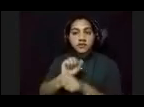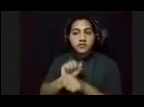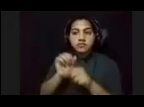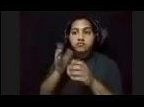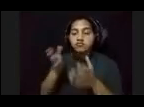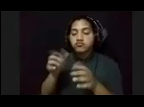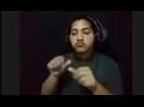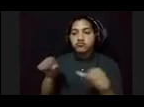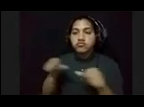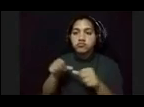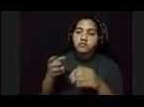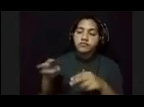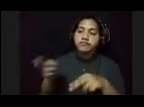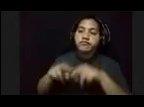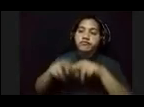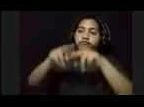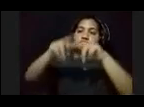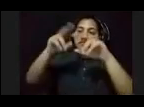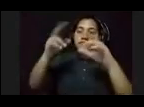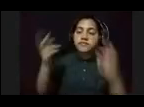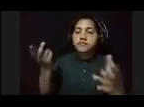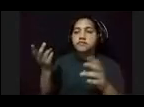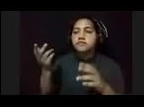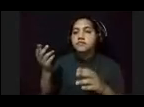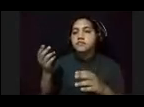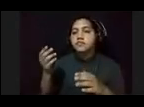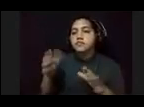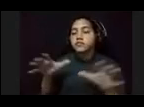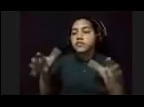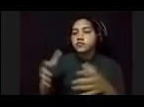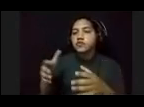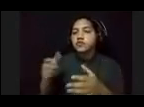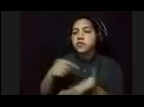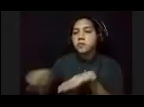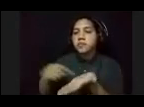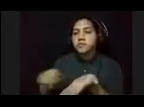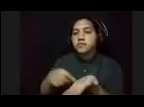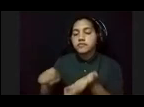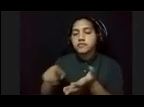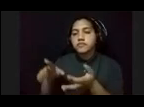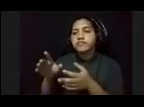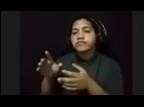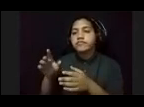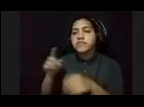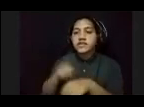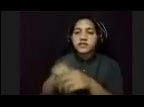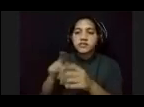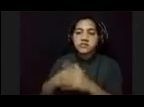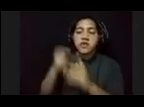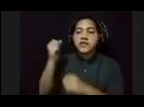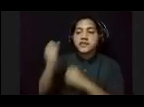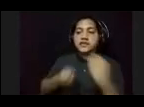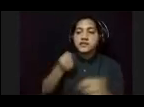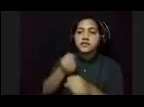grande y de rápido crecimiento de la fuerza asalariada en las décadas iniciales del siglo XX. También